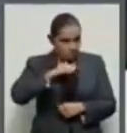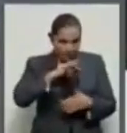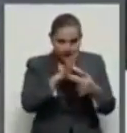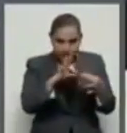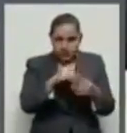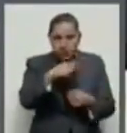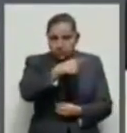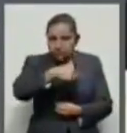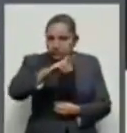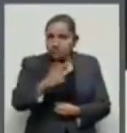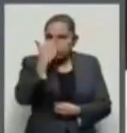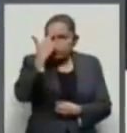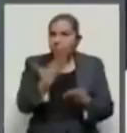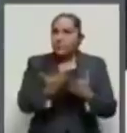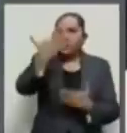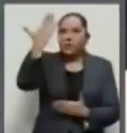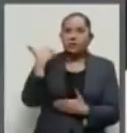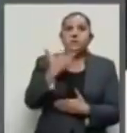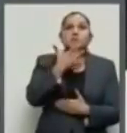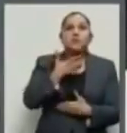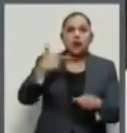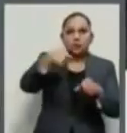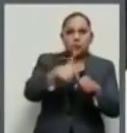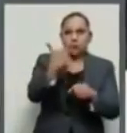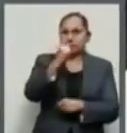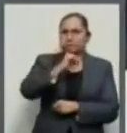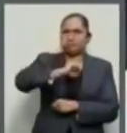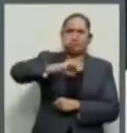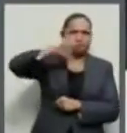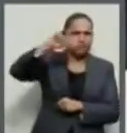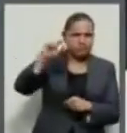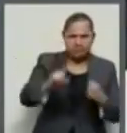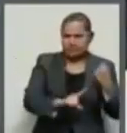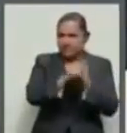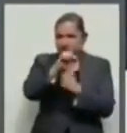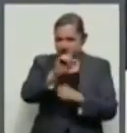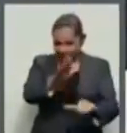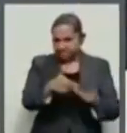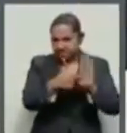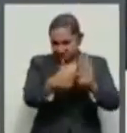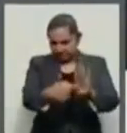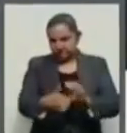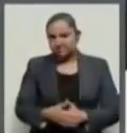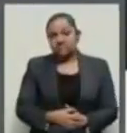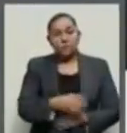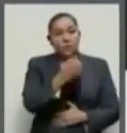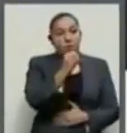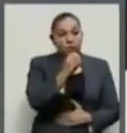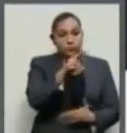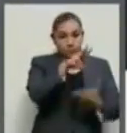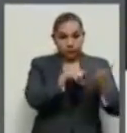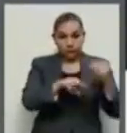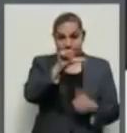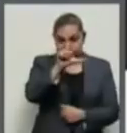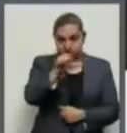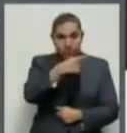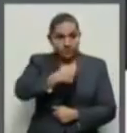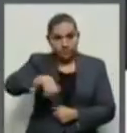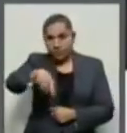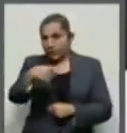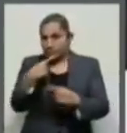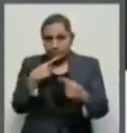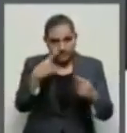gasolinas en México. El 21 de octubre del 2016 aprobaron la ley de